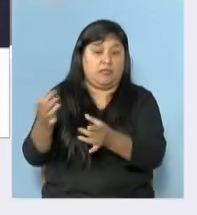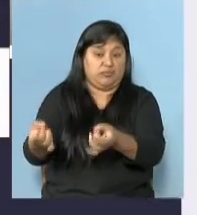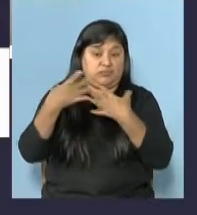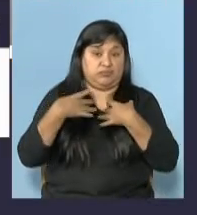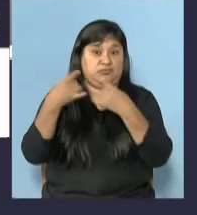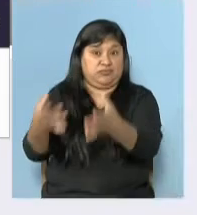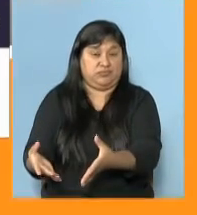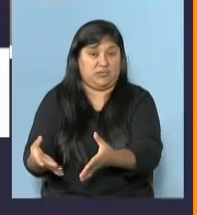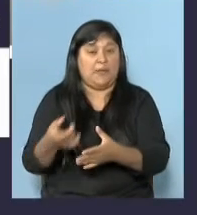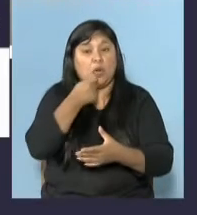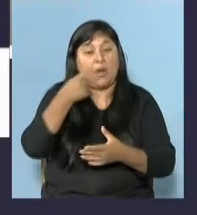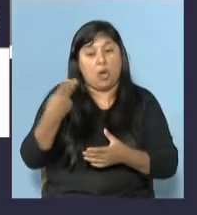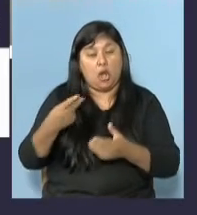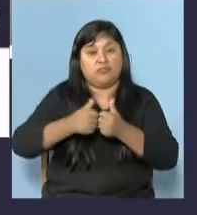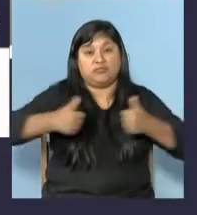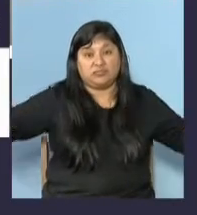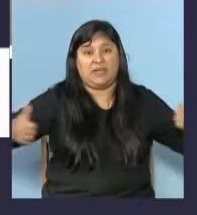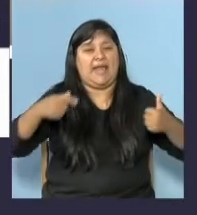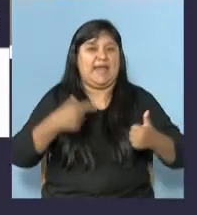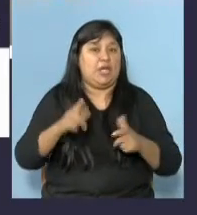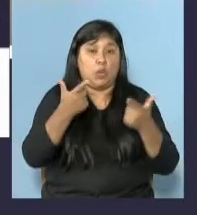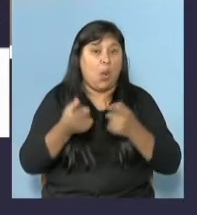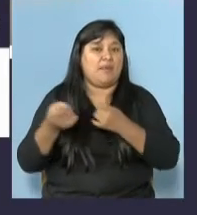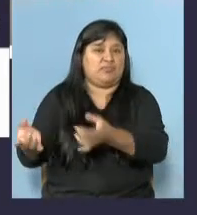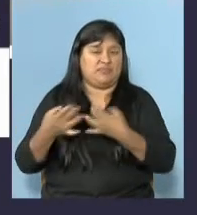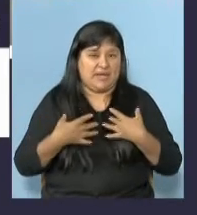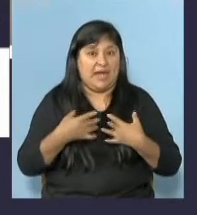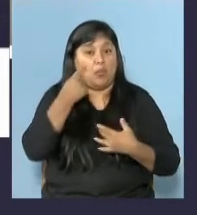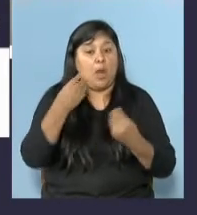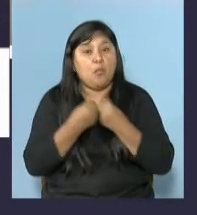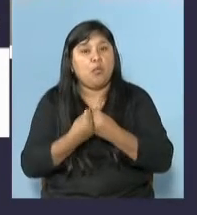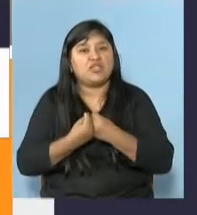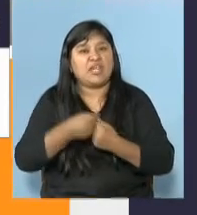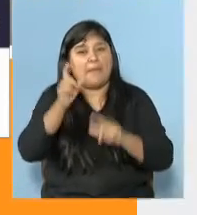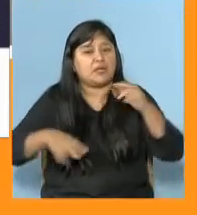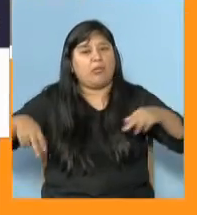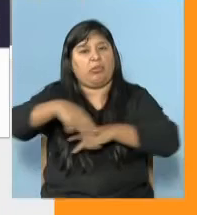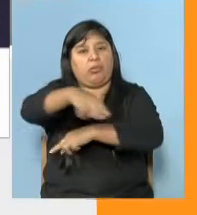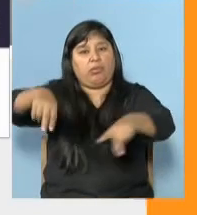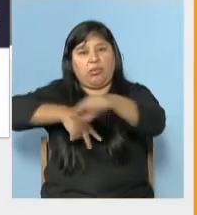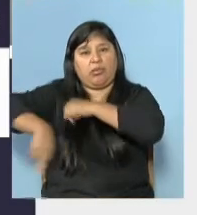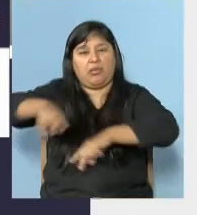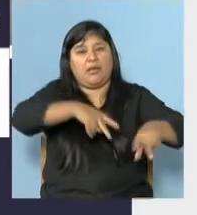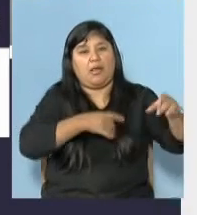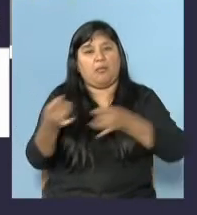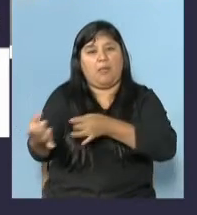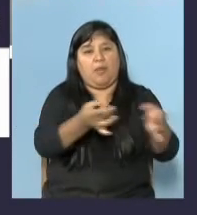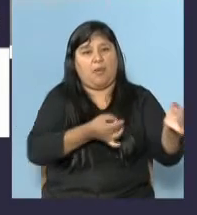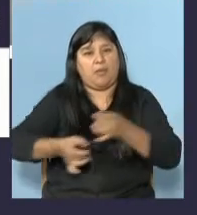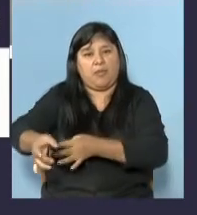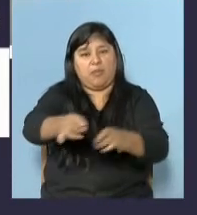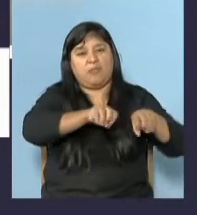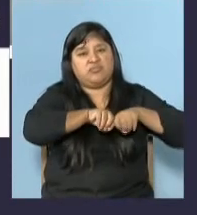que hagan que muchas personas estén circulando, incrementan fuertemente la posibilidad de contagiarse y todo el sistema de